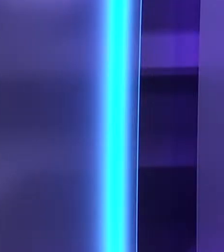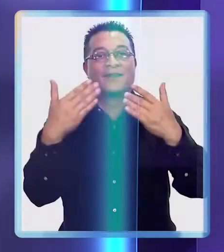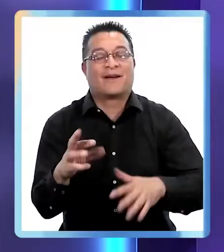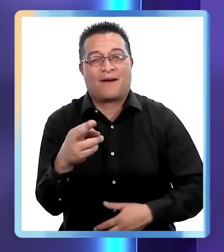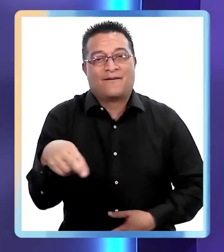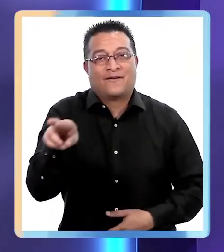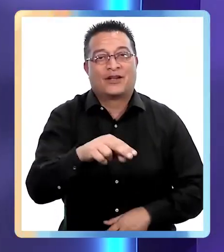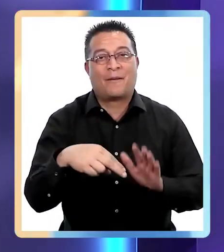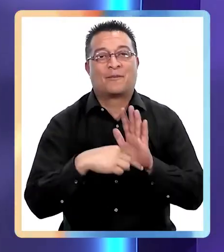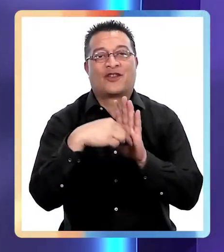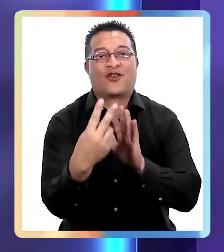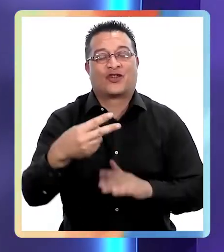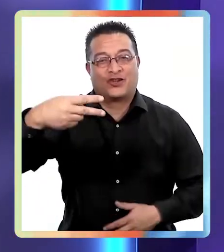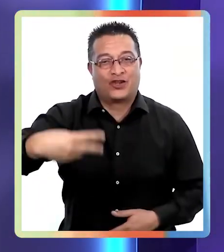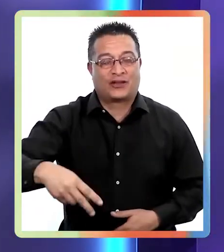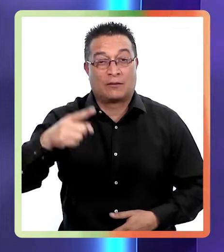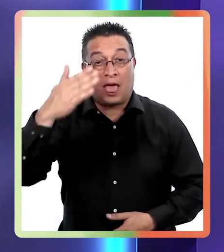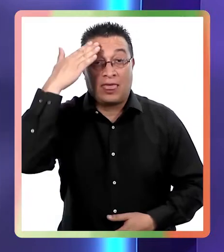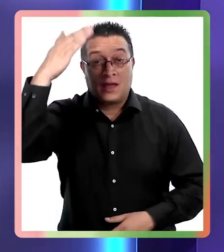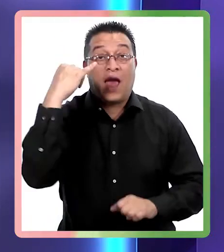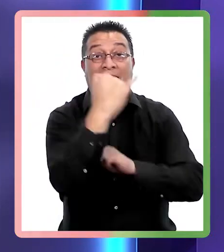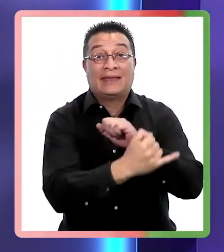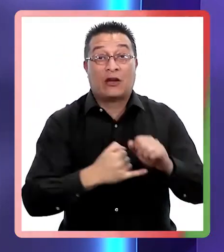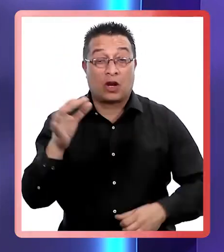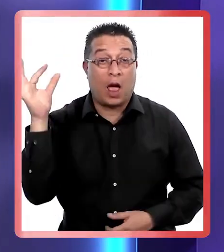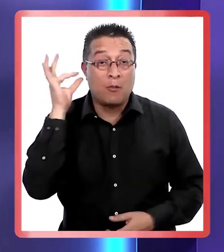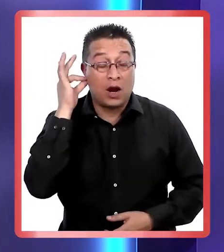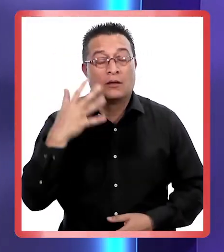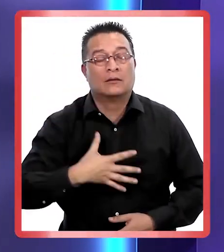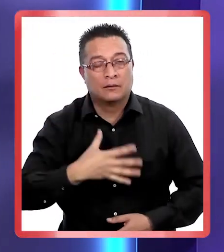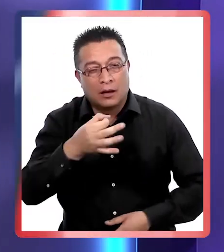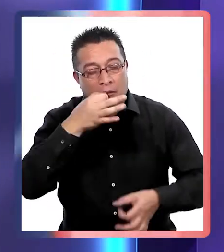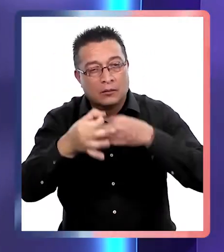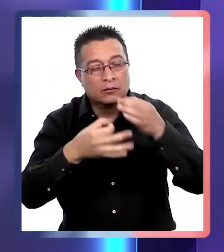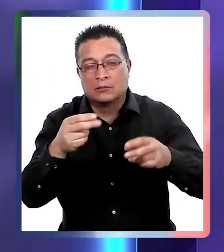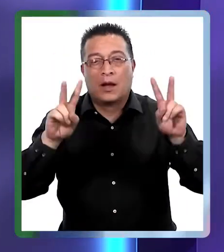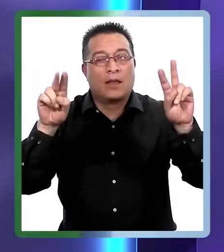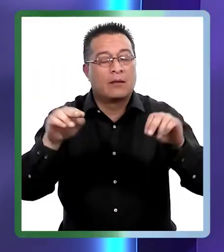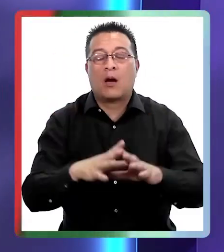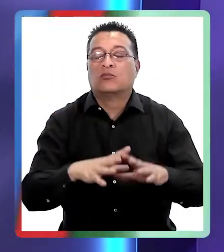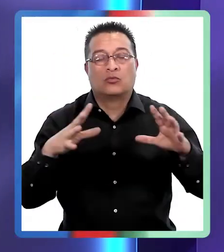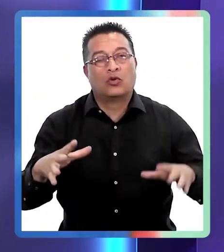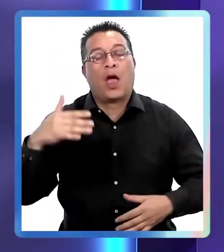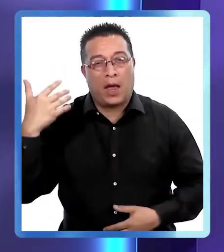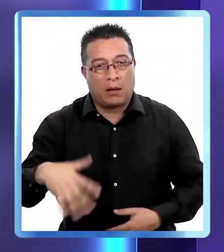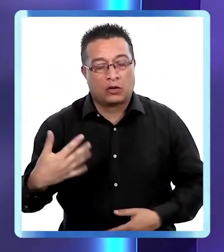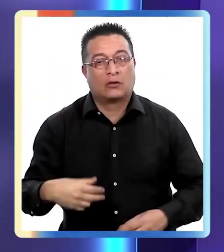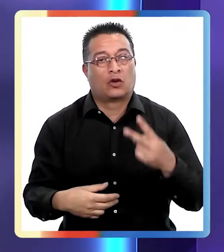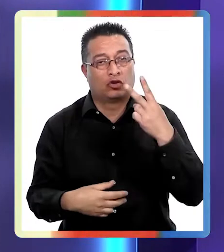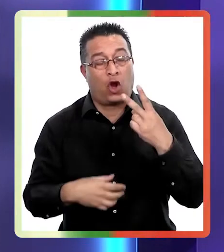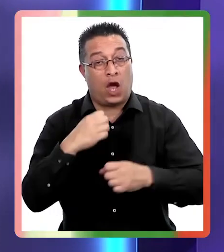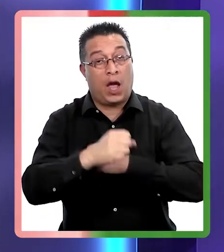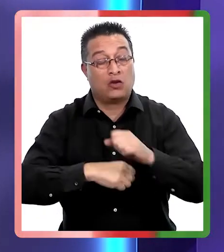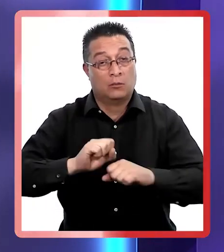Ya estamos de regreso con Portavoz Noticias y en el Día Internacional de la Mujer queremos hablar de un aspecto que es tremendamente relevante. En los 2